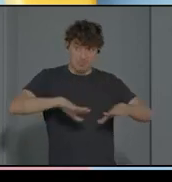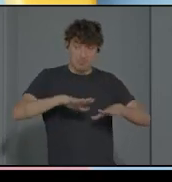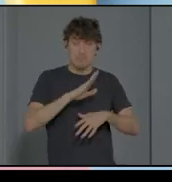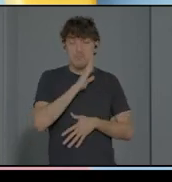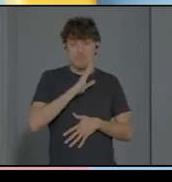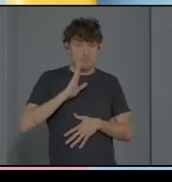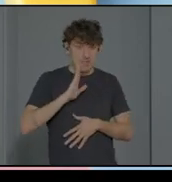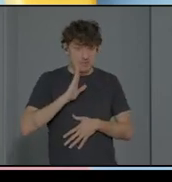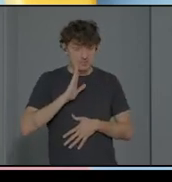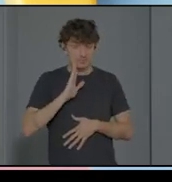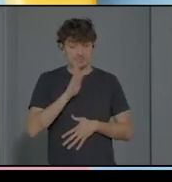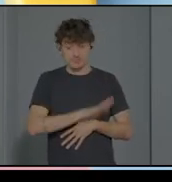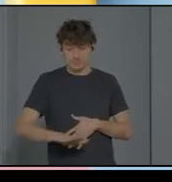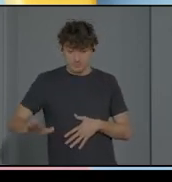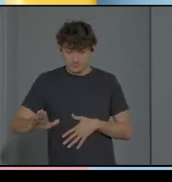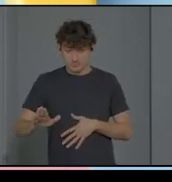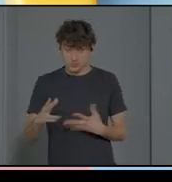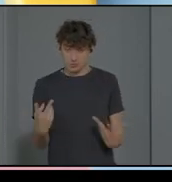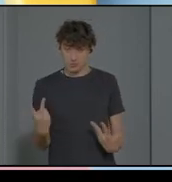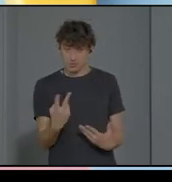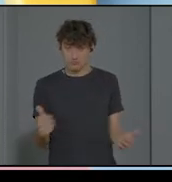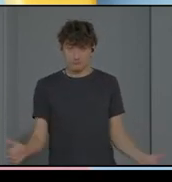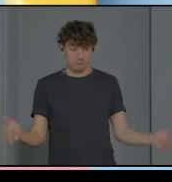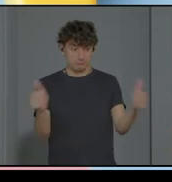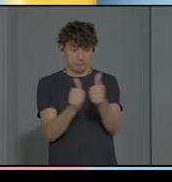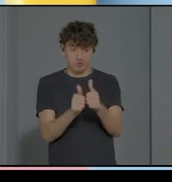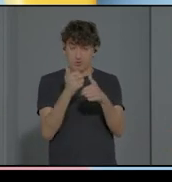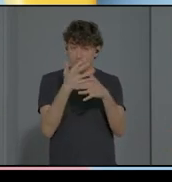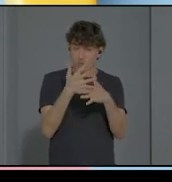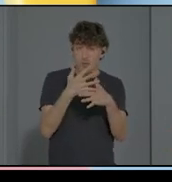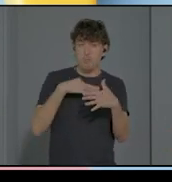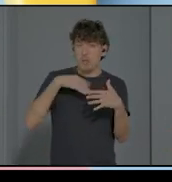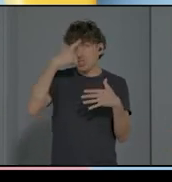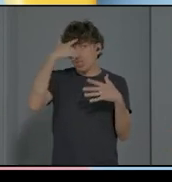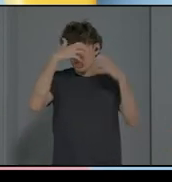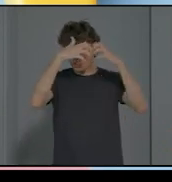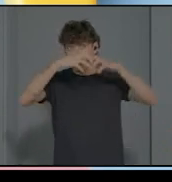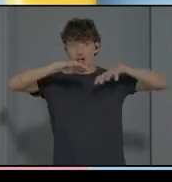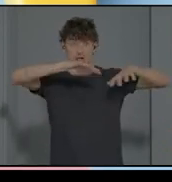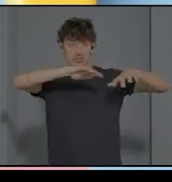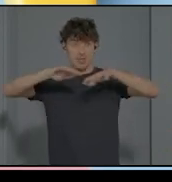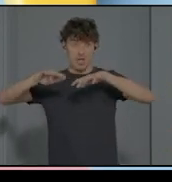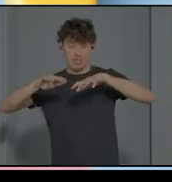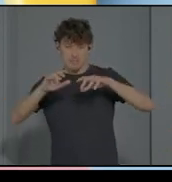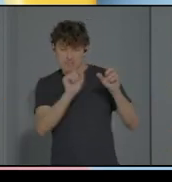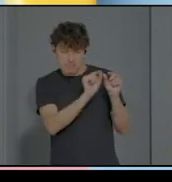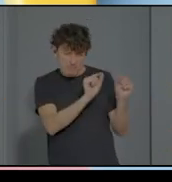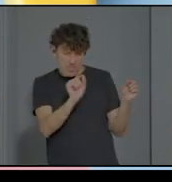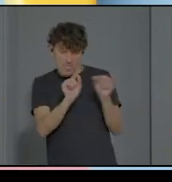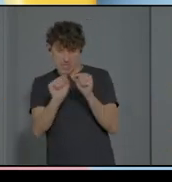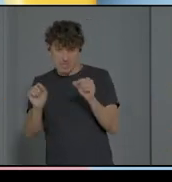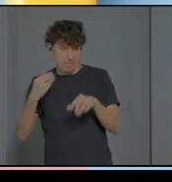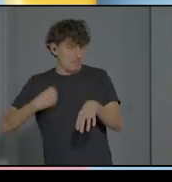medir al mismo tiempo la actividad cerebral en diferentes puntos del cerebro de la madre y del niño y